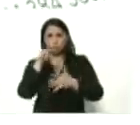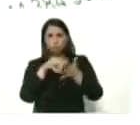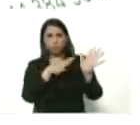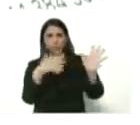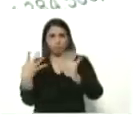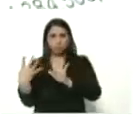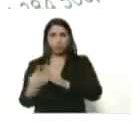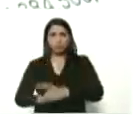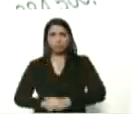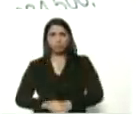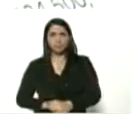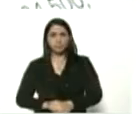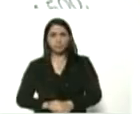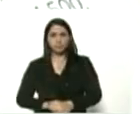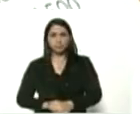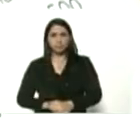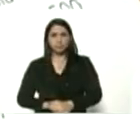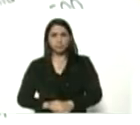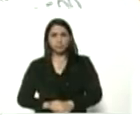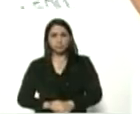2018-2019.